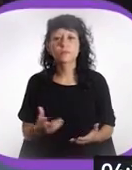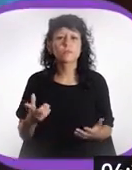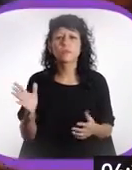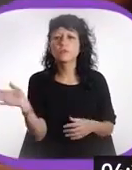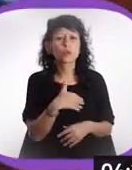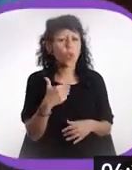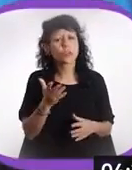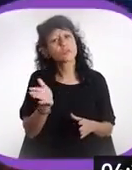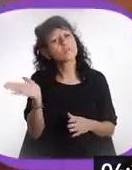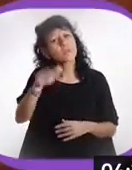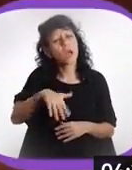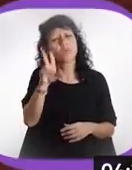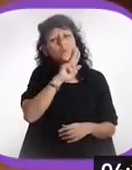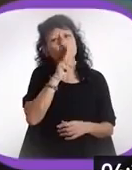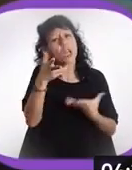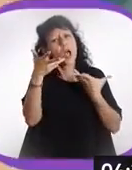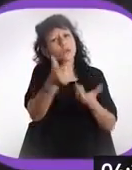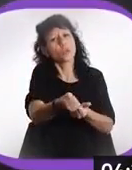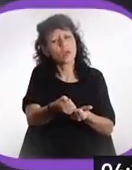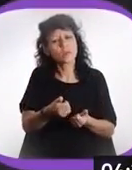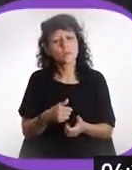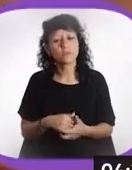¡Sherman, saquen a Agura de ahí!